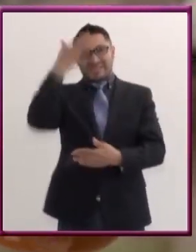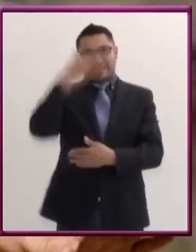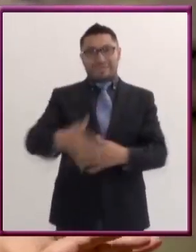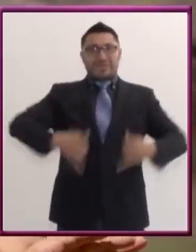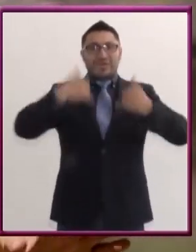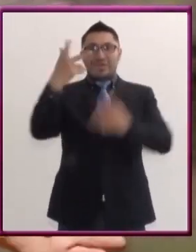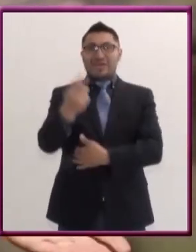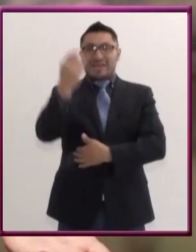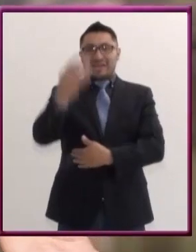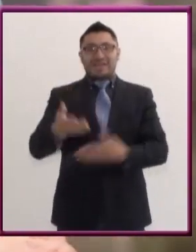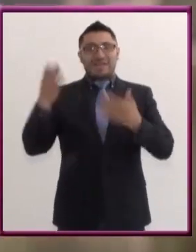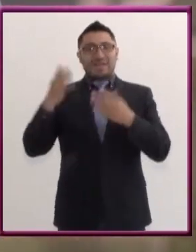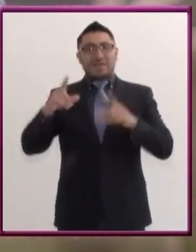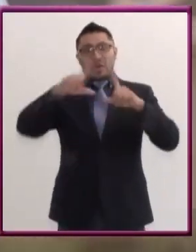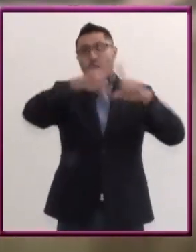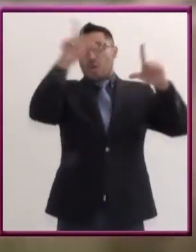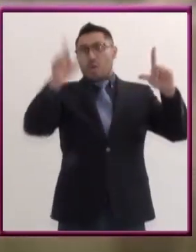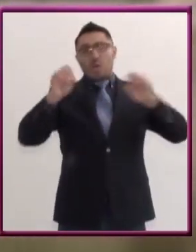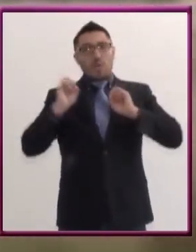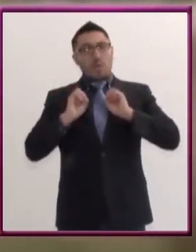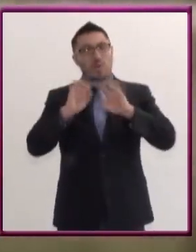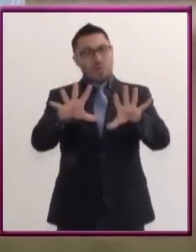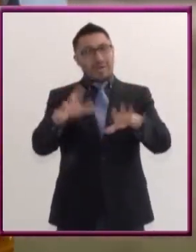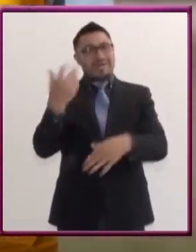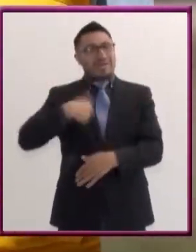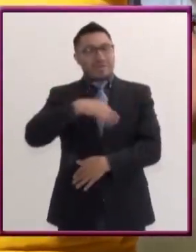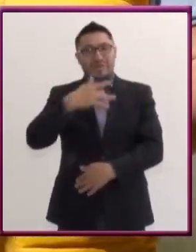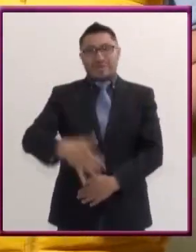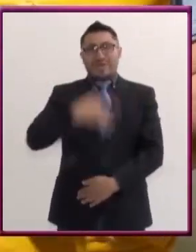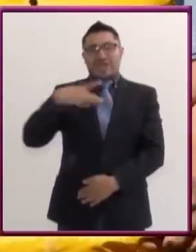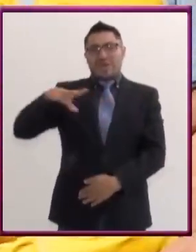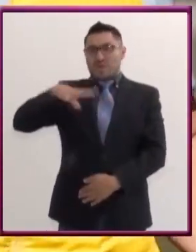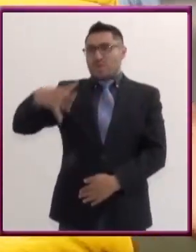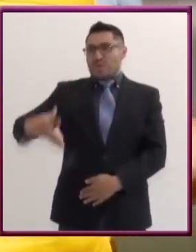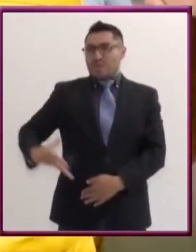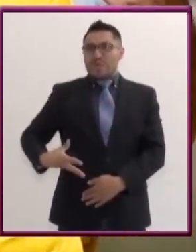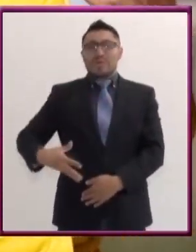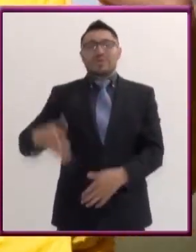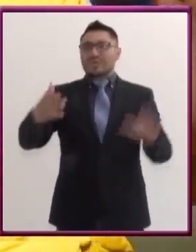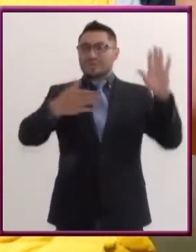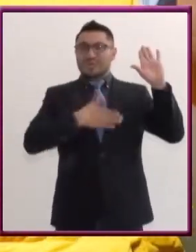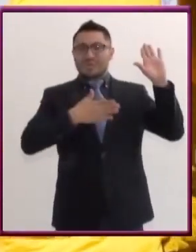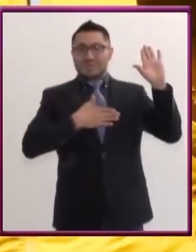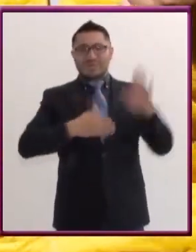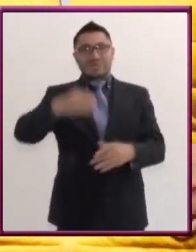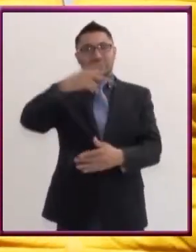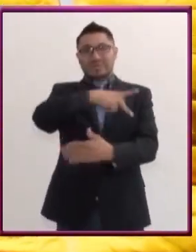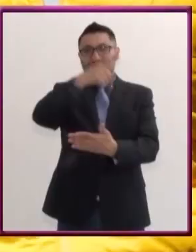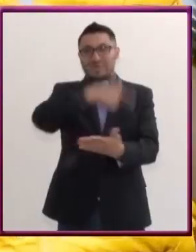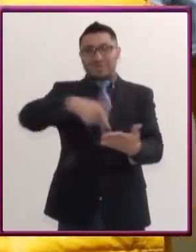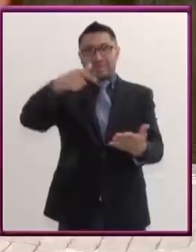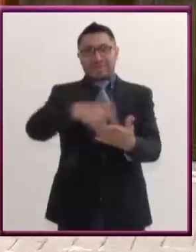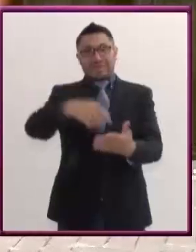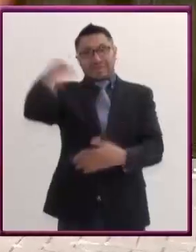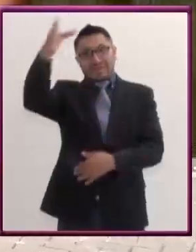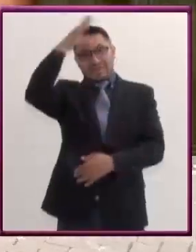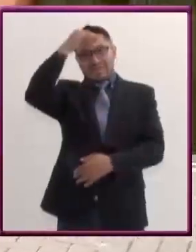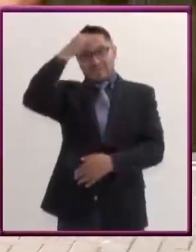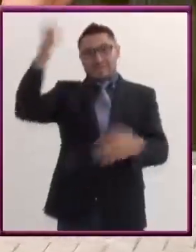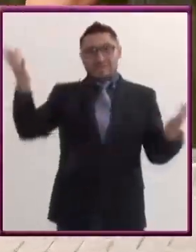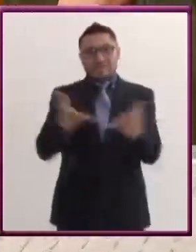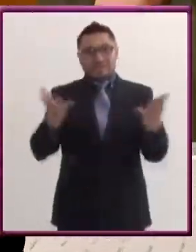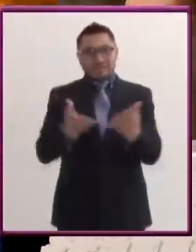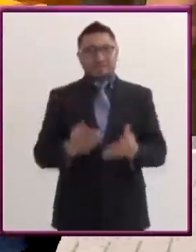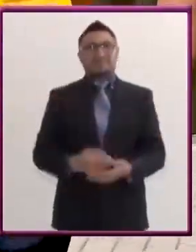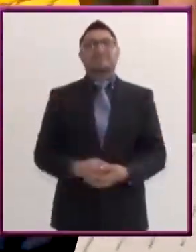el país, lo cual nos hace sentir muy orgullosos y comprometidos con este espacio de reflexión y construcción de conocimiento. Y